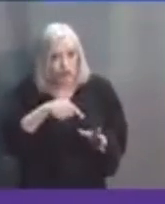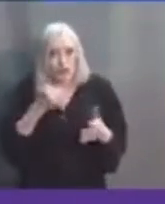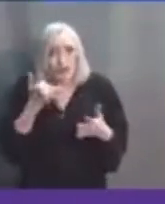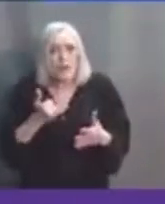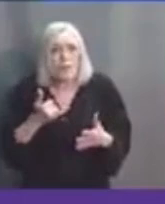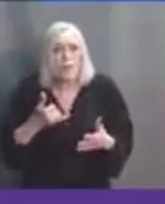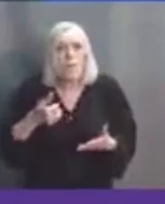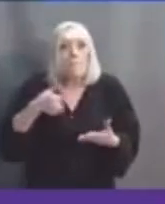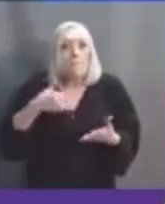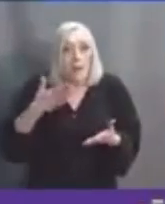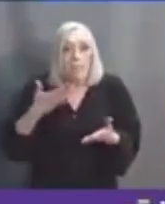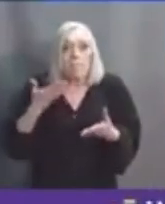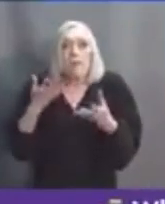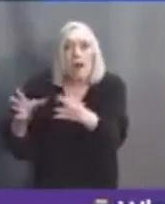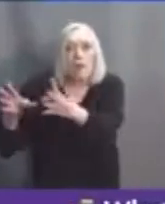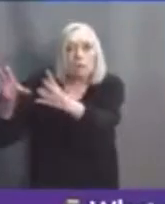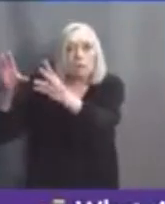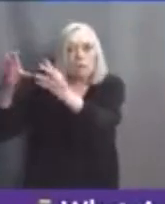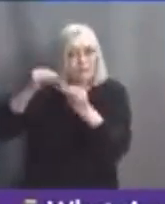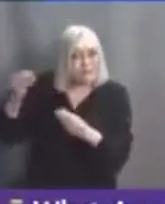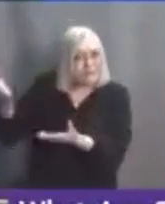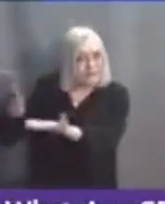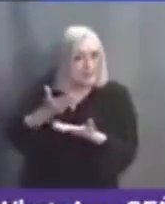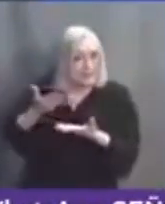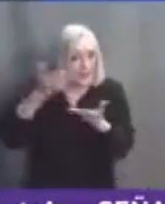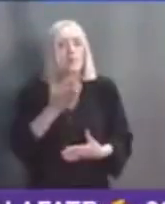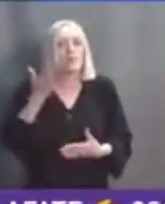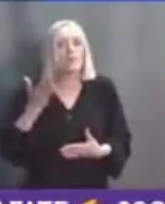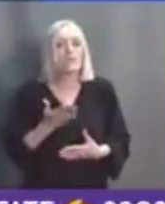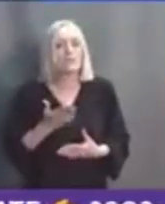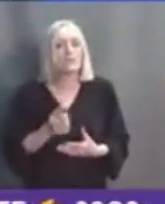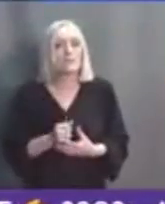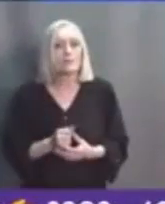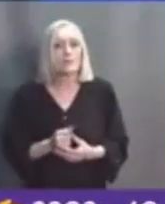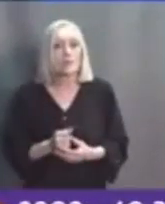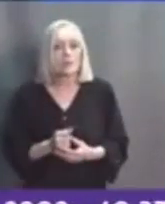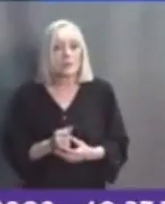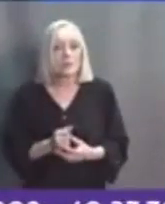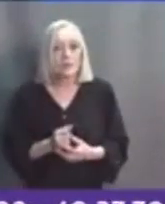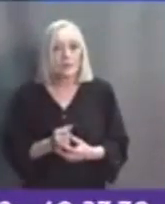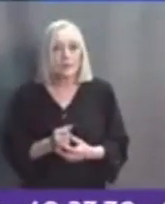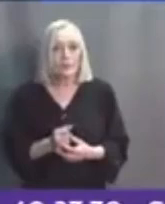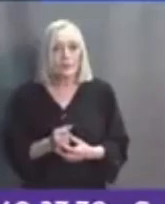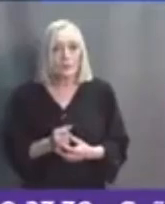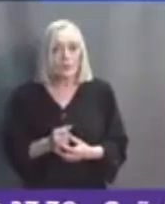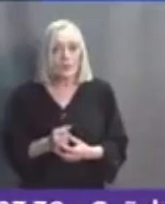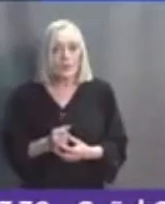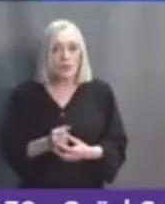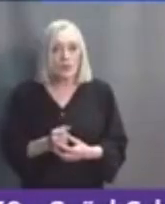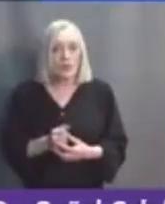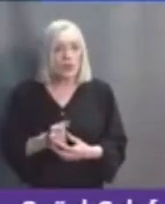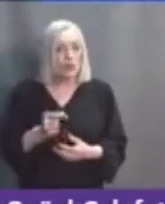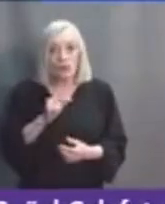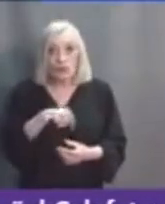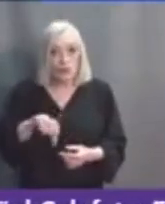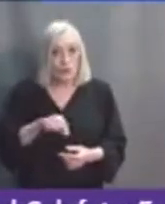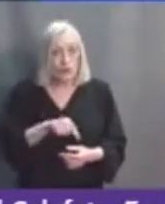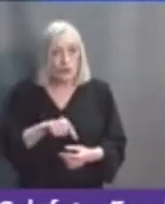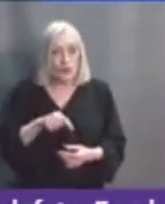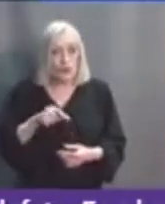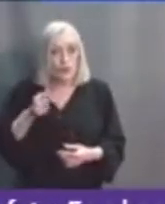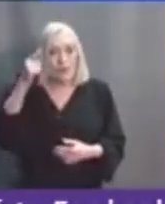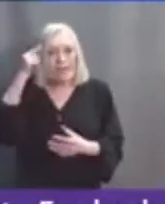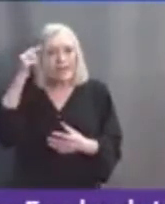inversiones para generar más emprendimientos productivos no vamos a crear más